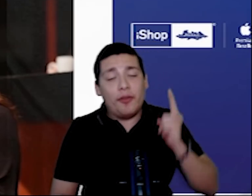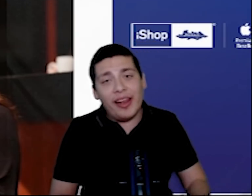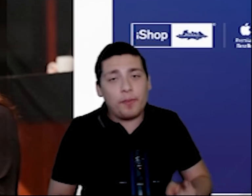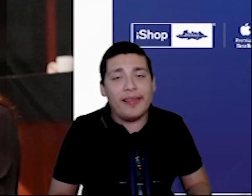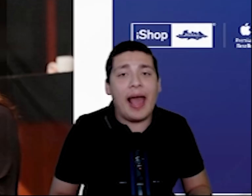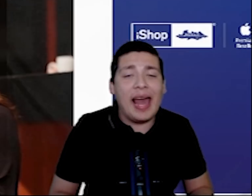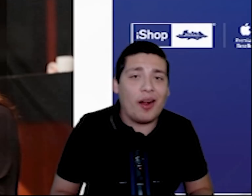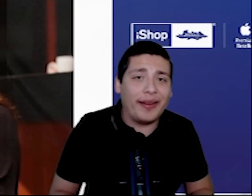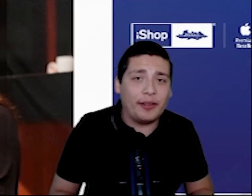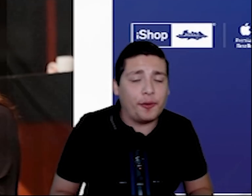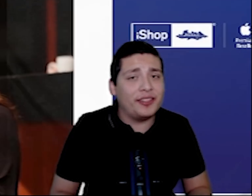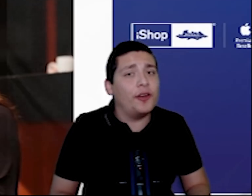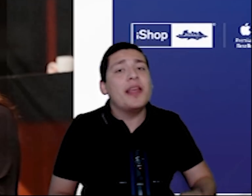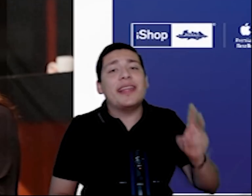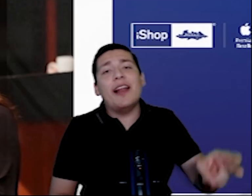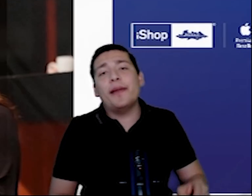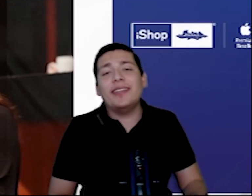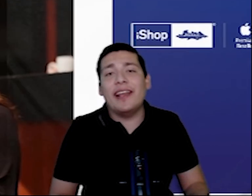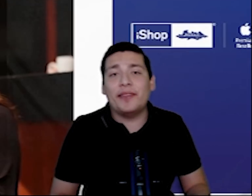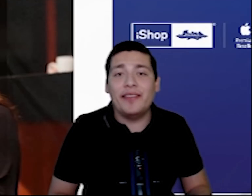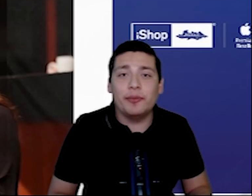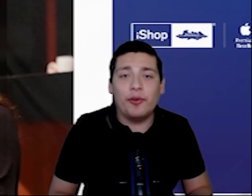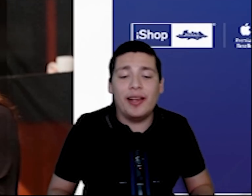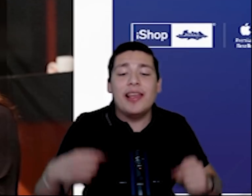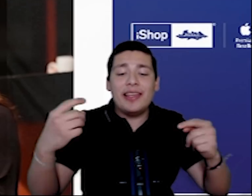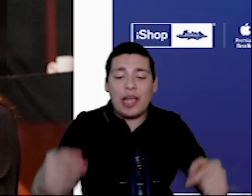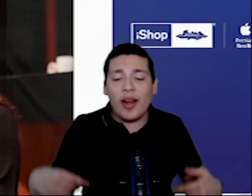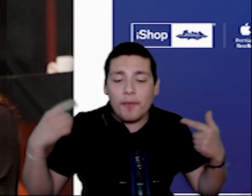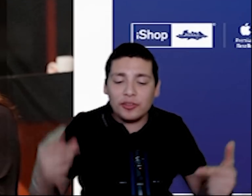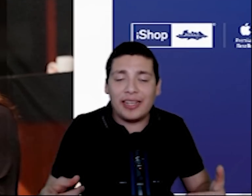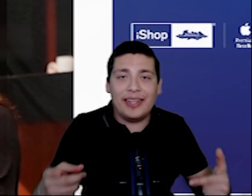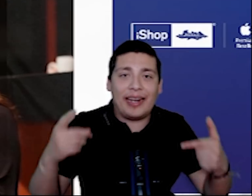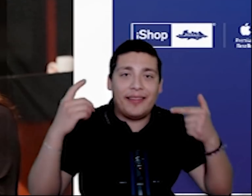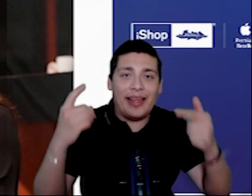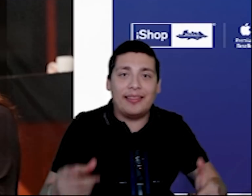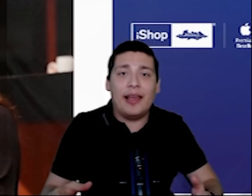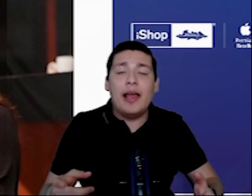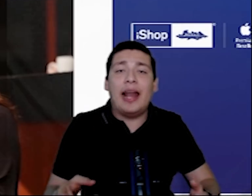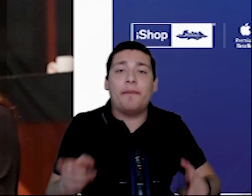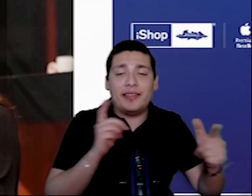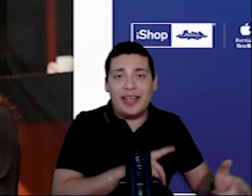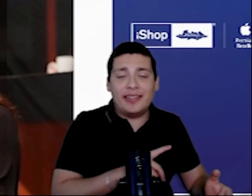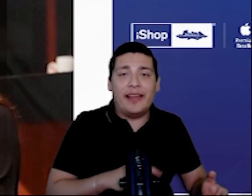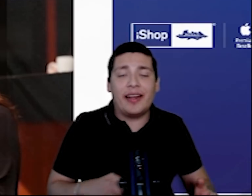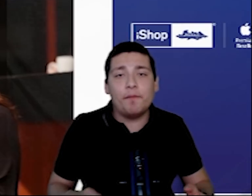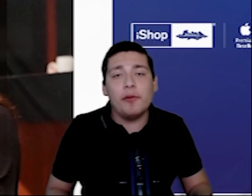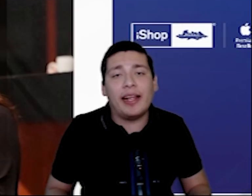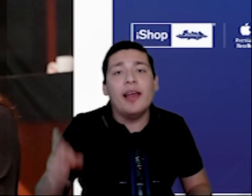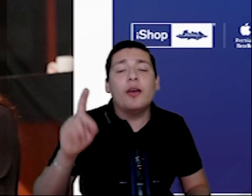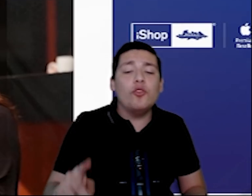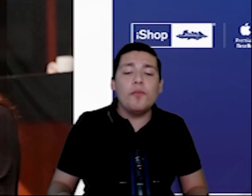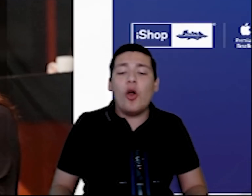que le dio la espalda a la cuarta transformación y al presidente Andrés Manuel. Y que ahora busca ser candidata a la presidencia de la